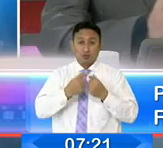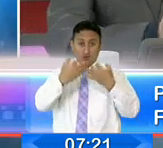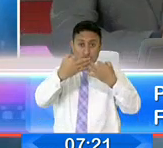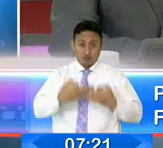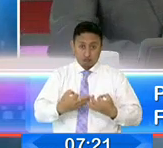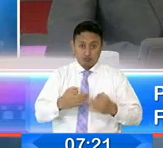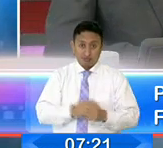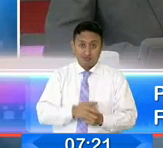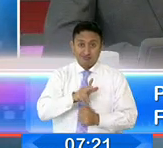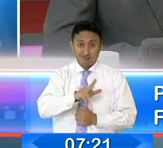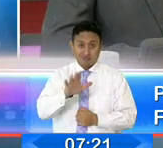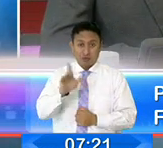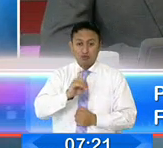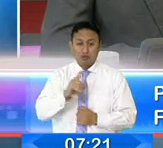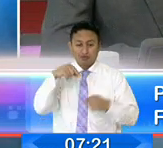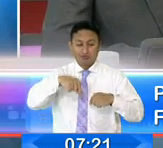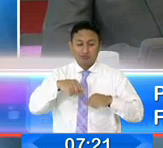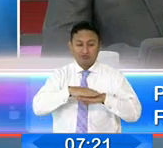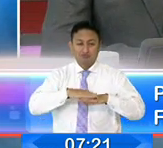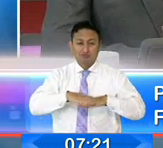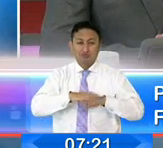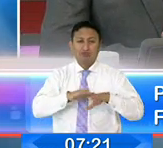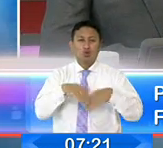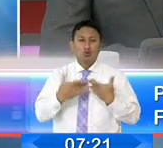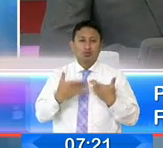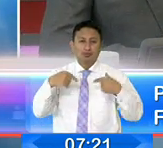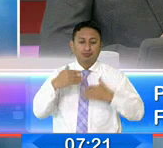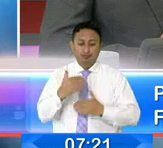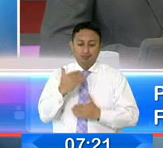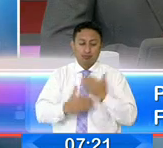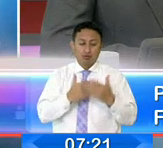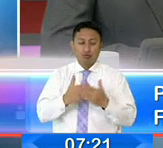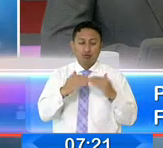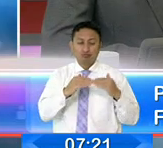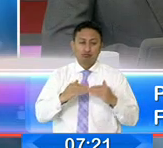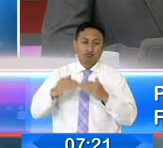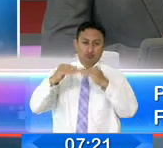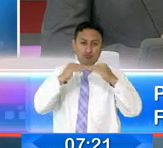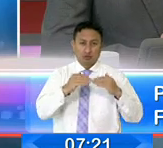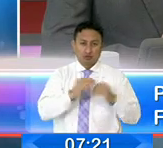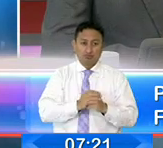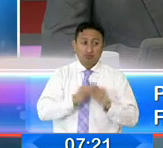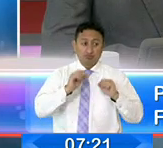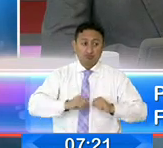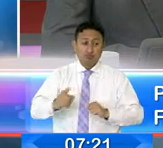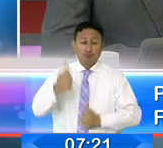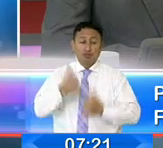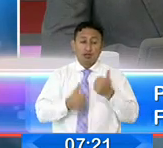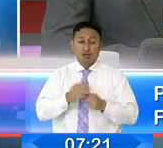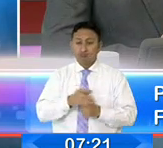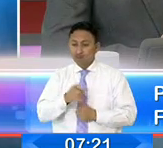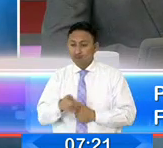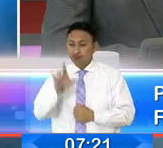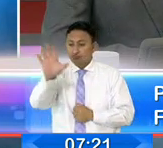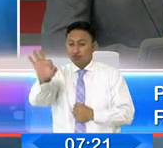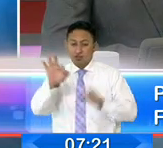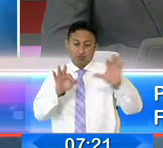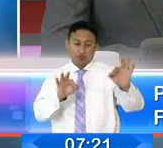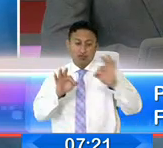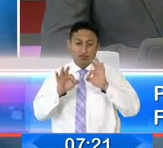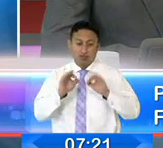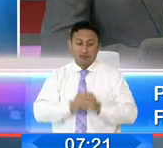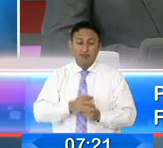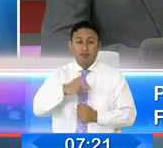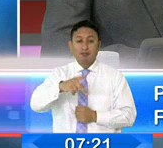nosotros representamos a las bases a través de un proceso democrático que eligieron las candidaturas o las precandidaturas de